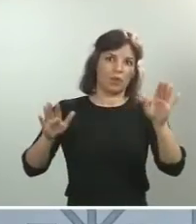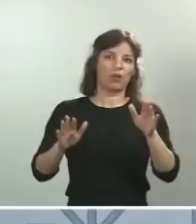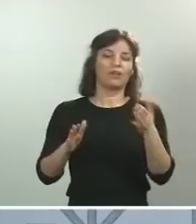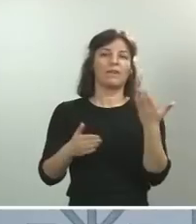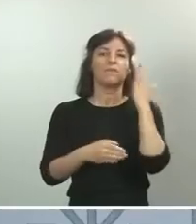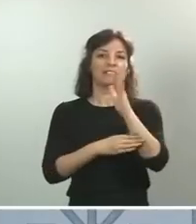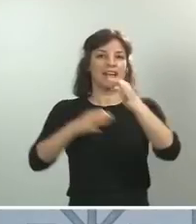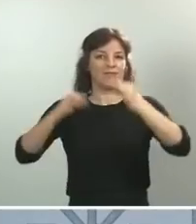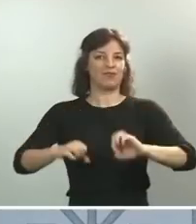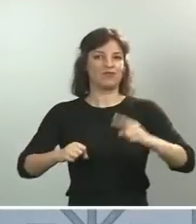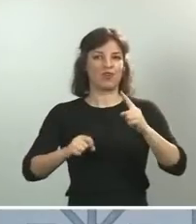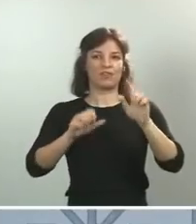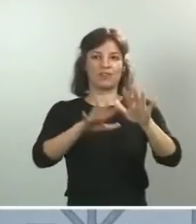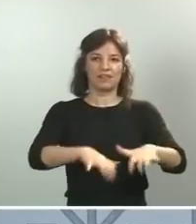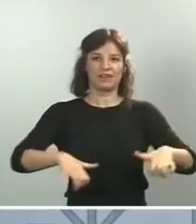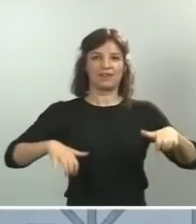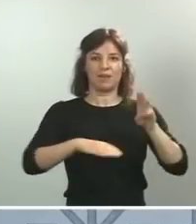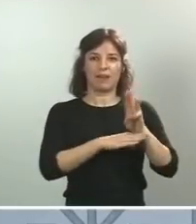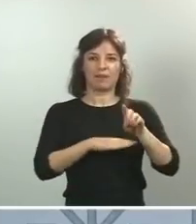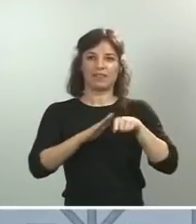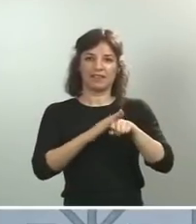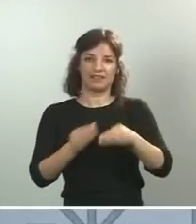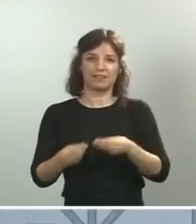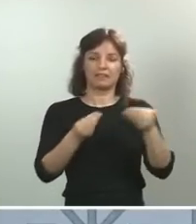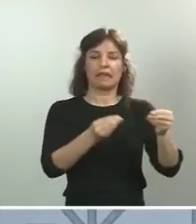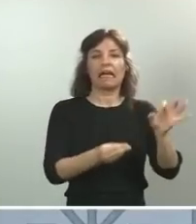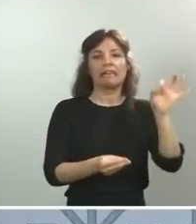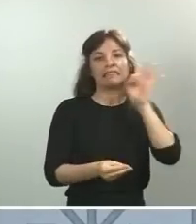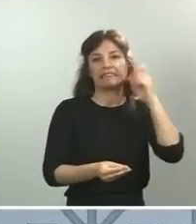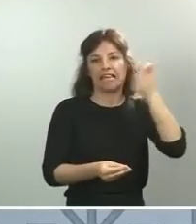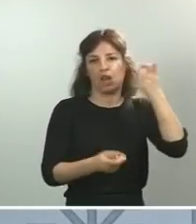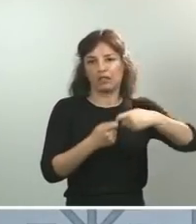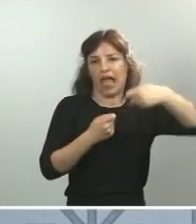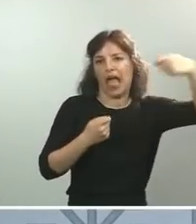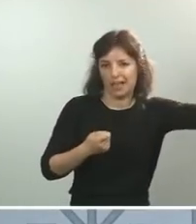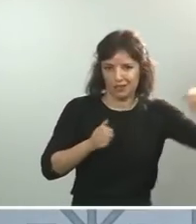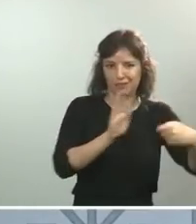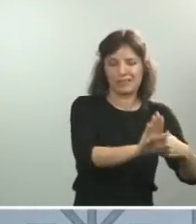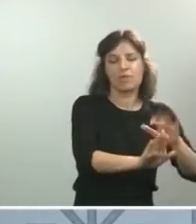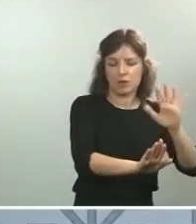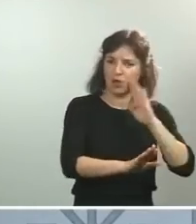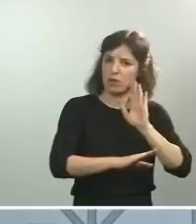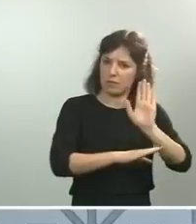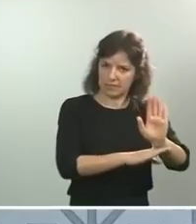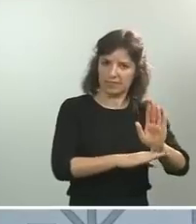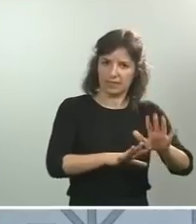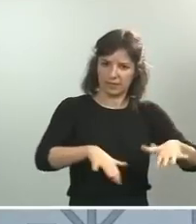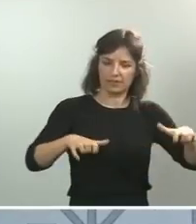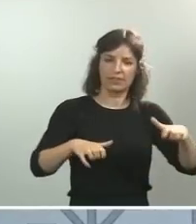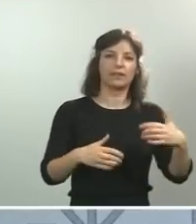que un trámite que tardará varios siglos, pero bueno, se va a presentar, las becas,